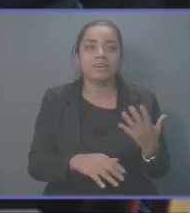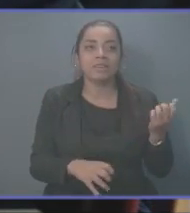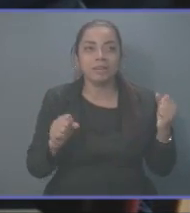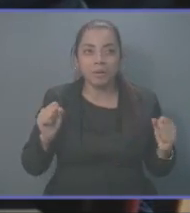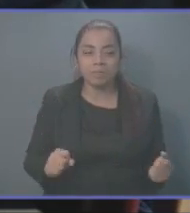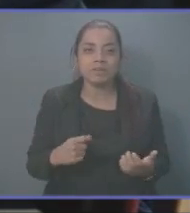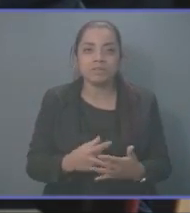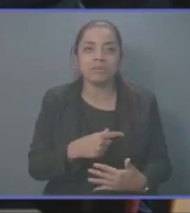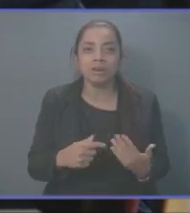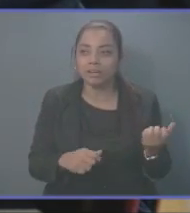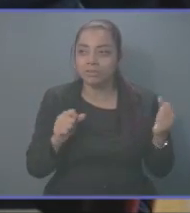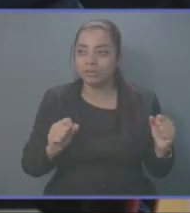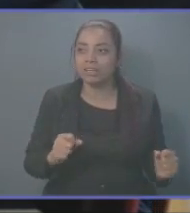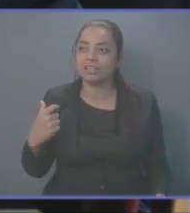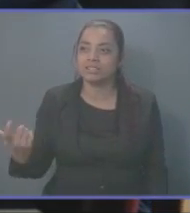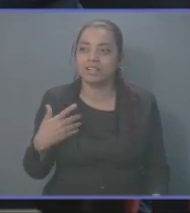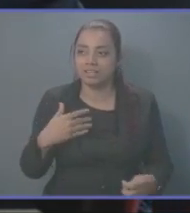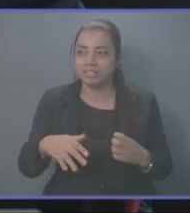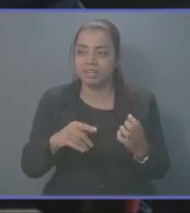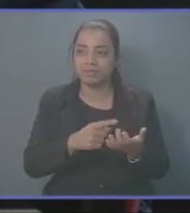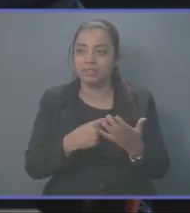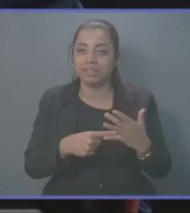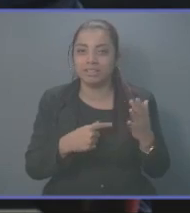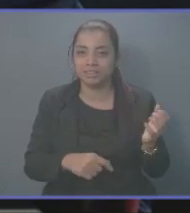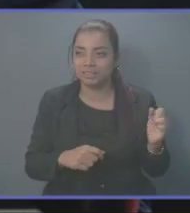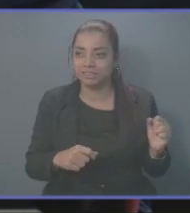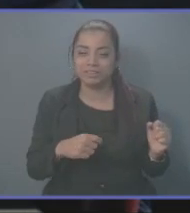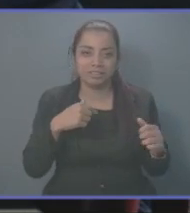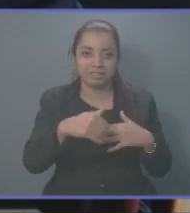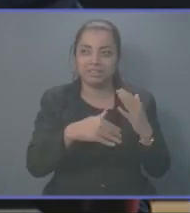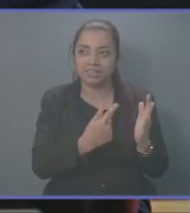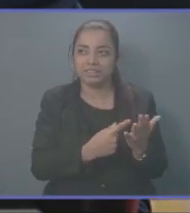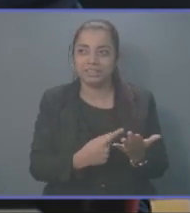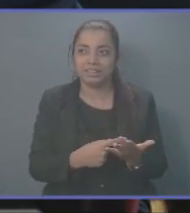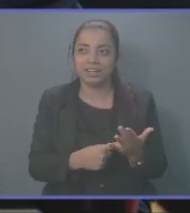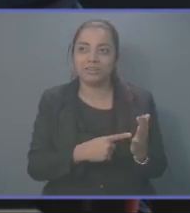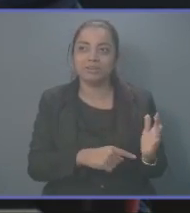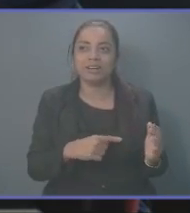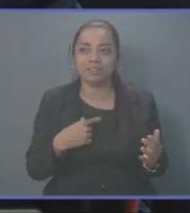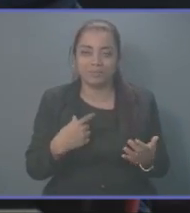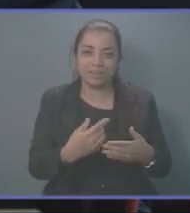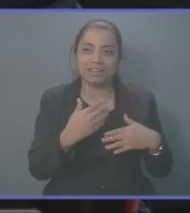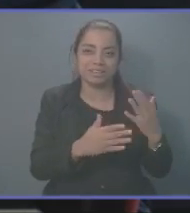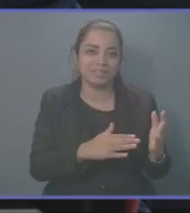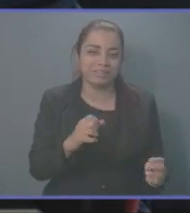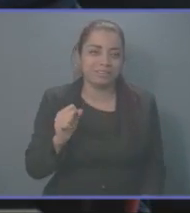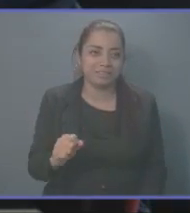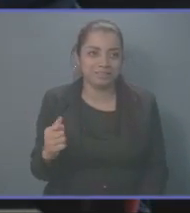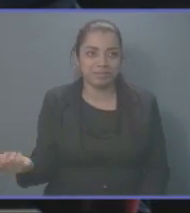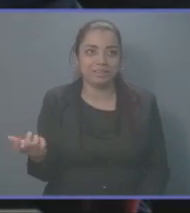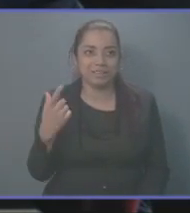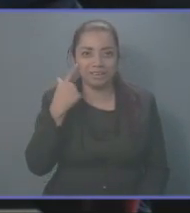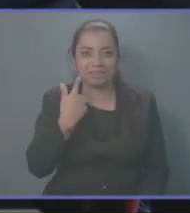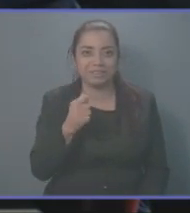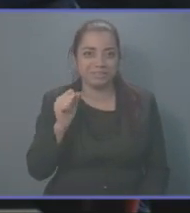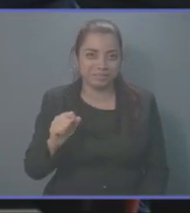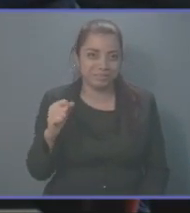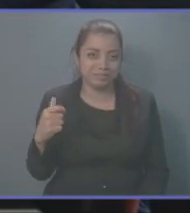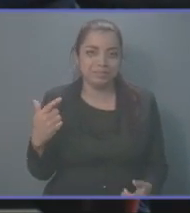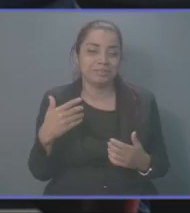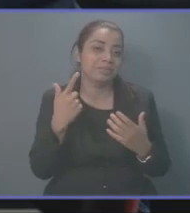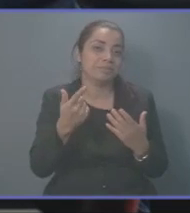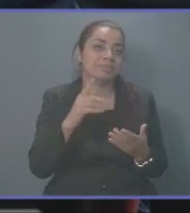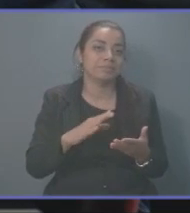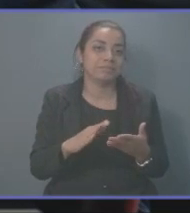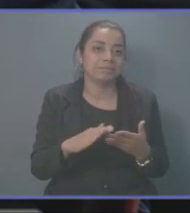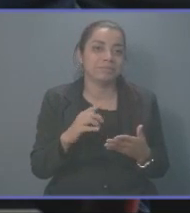Dirección General de Tesorería velar por el debido cumplimiento y sometimiento a este principio. Por tanto, será de su